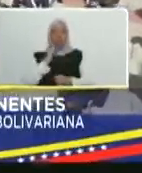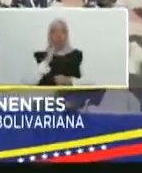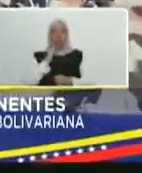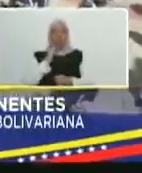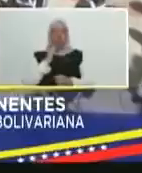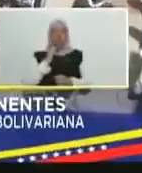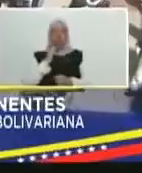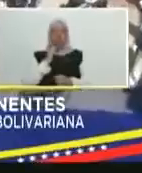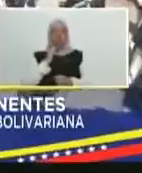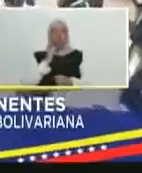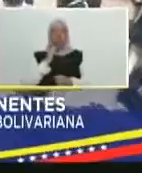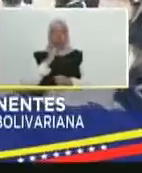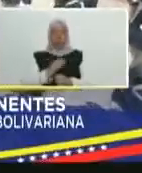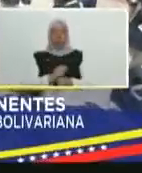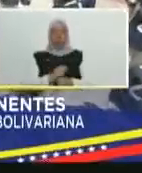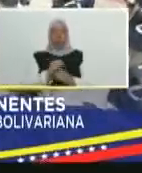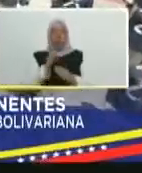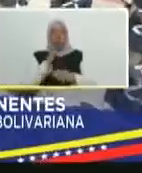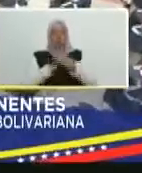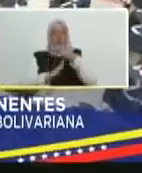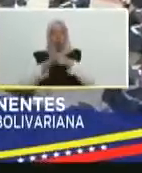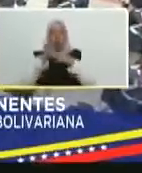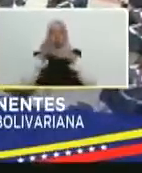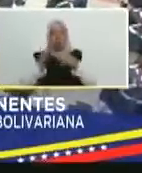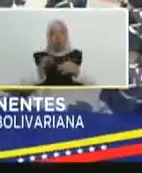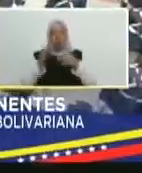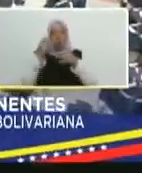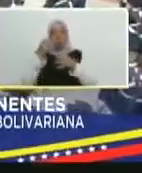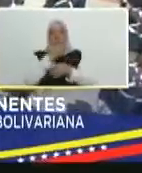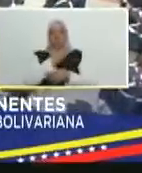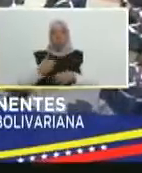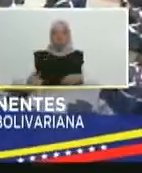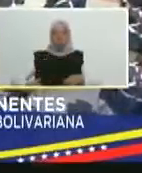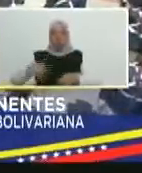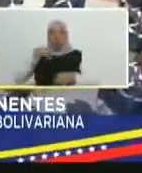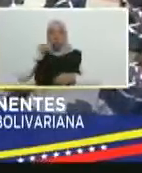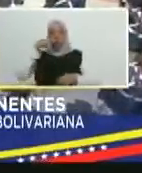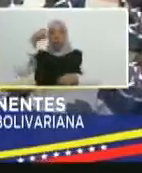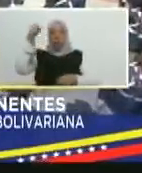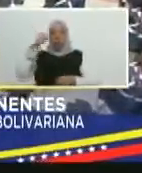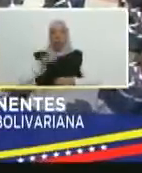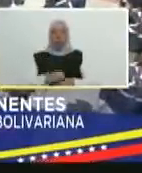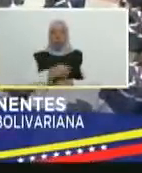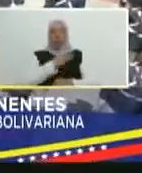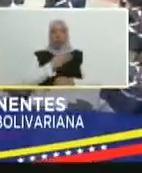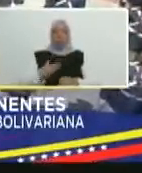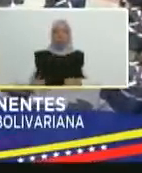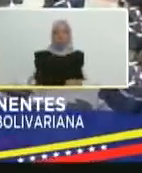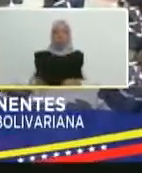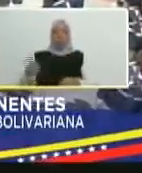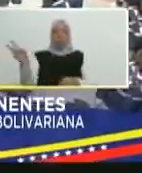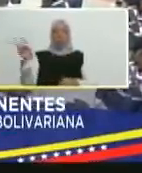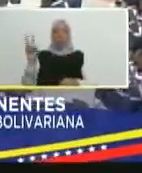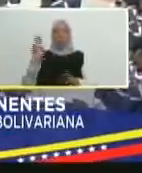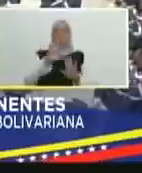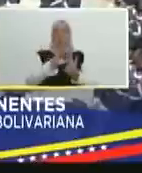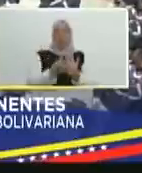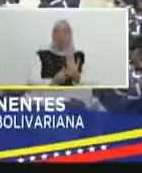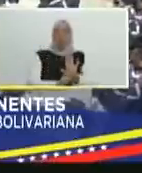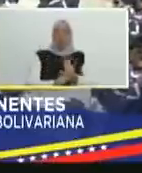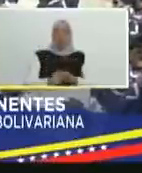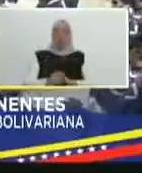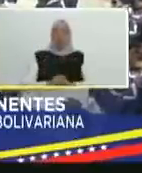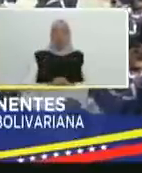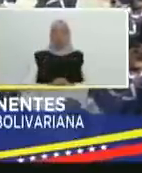y a la lealtad absoluta a nuestro comandante en jefe, Nicolás Maduro Moro, presidente constitucional de la República Bolivariana